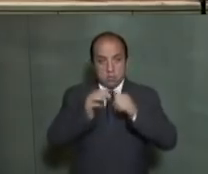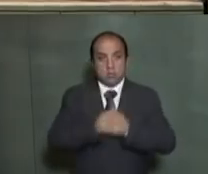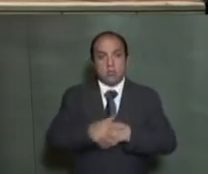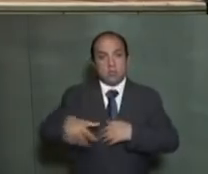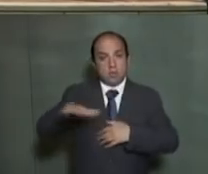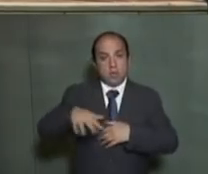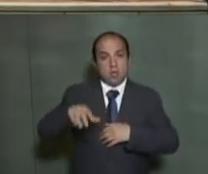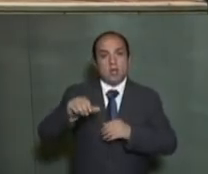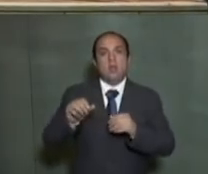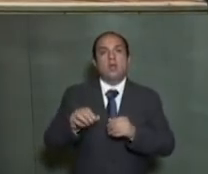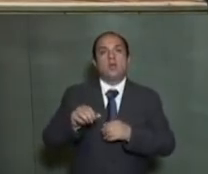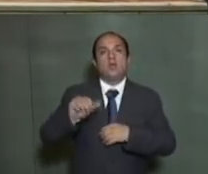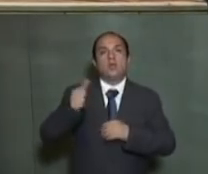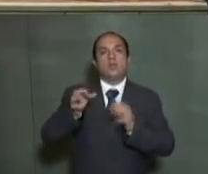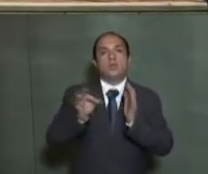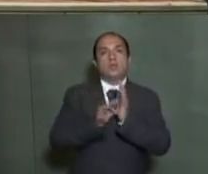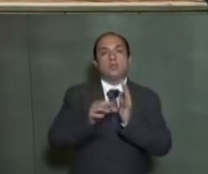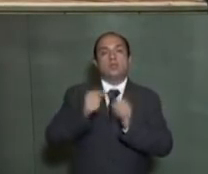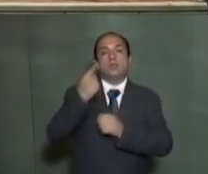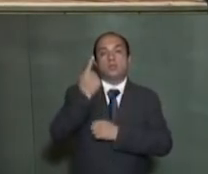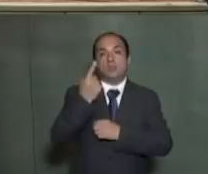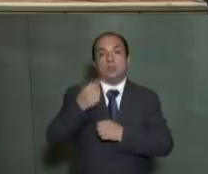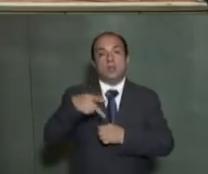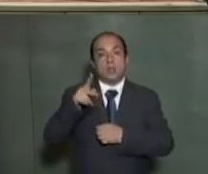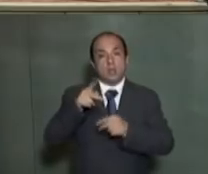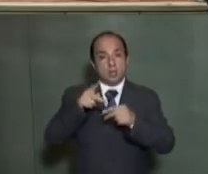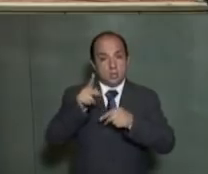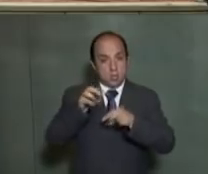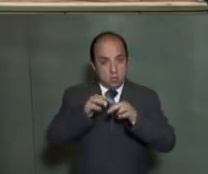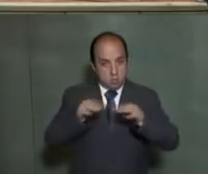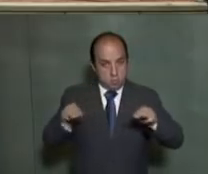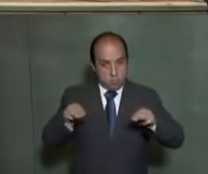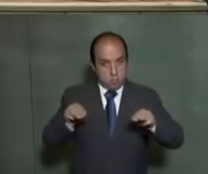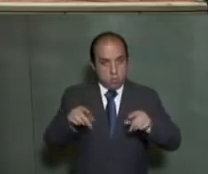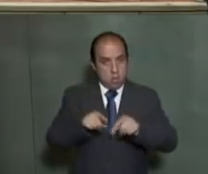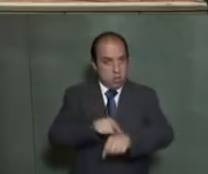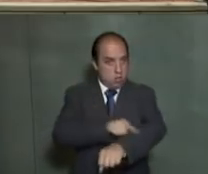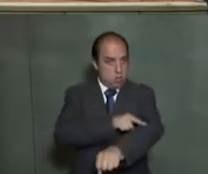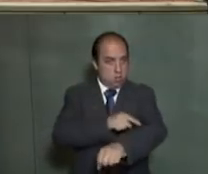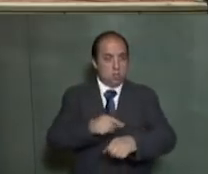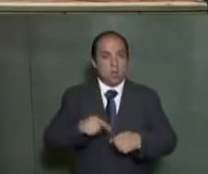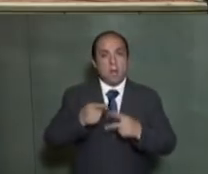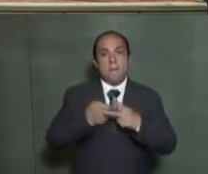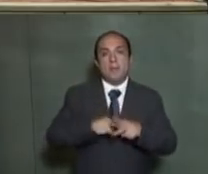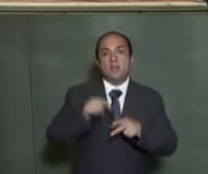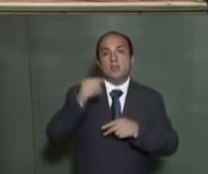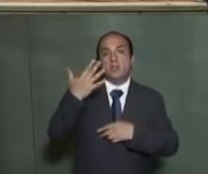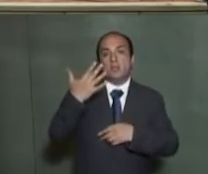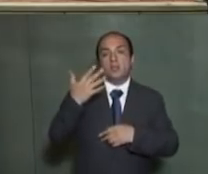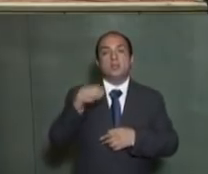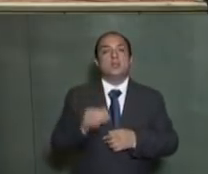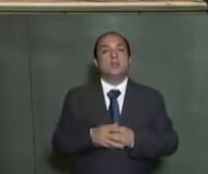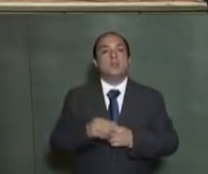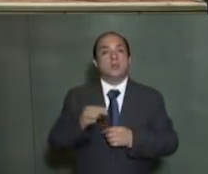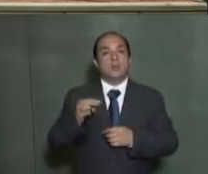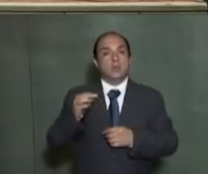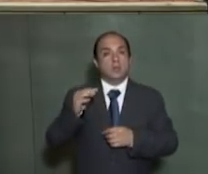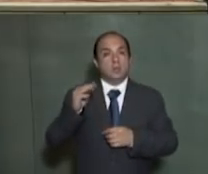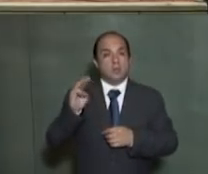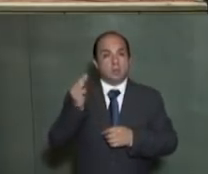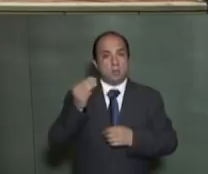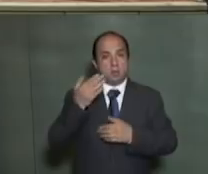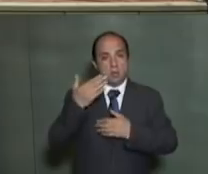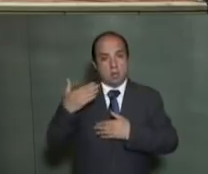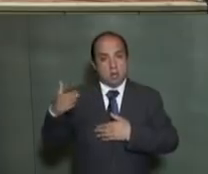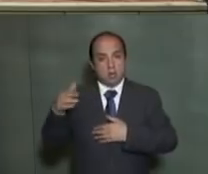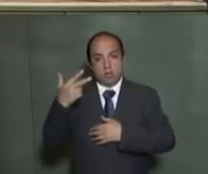11.1 kilómetros de longitud. Eso se hizo desde el día 5 de mayo hasta el día 8 de mayo.